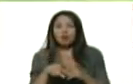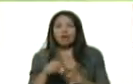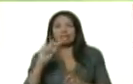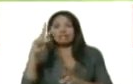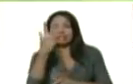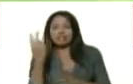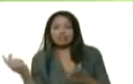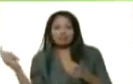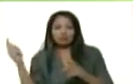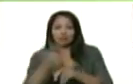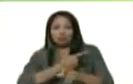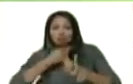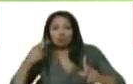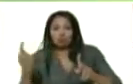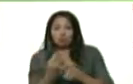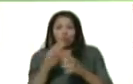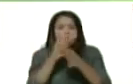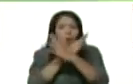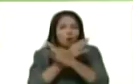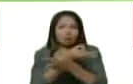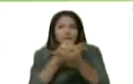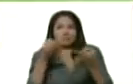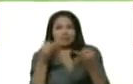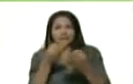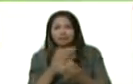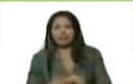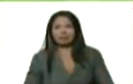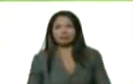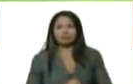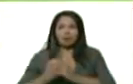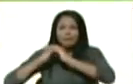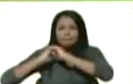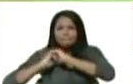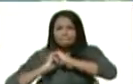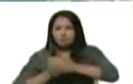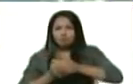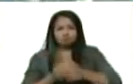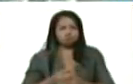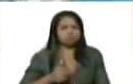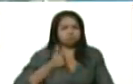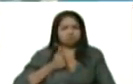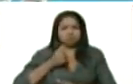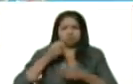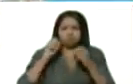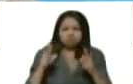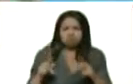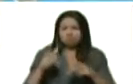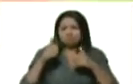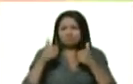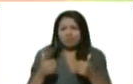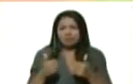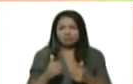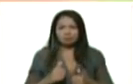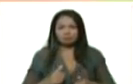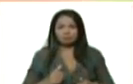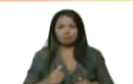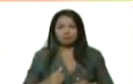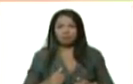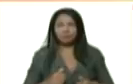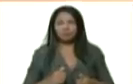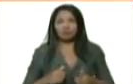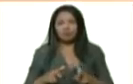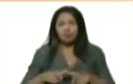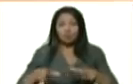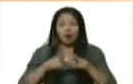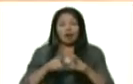carreras. Fue un juego tremendo, de buen picheo, de bateo oportuno. Y el estadio de